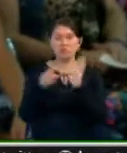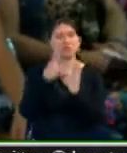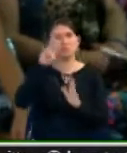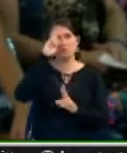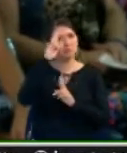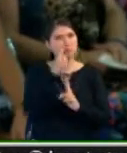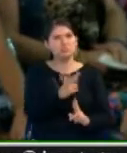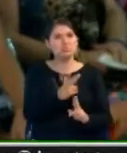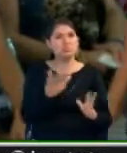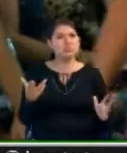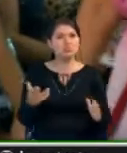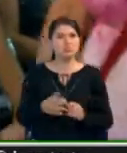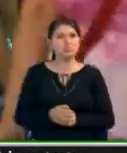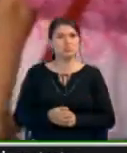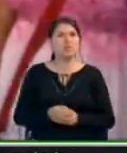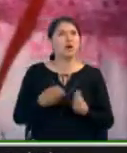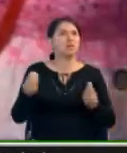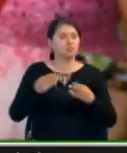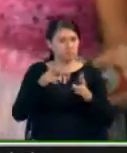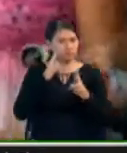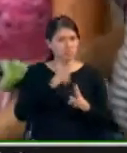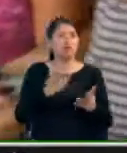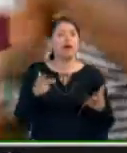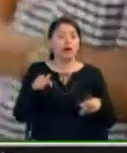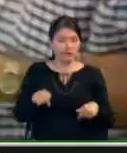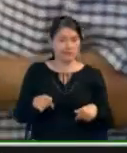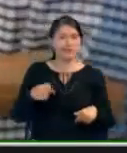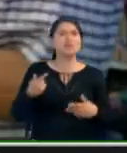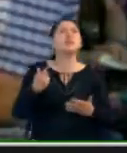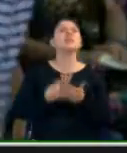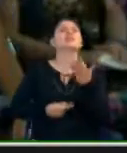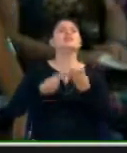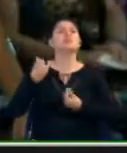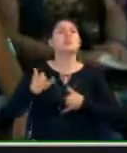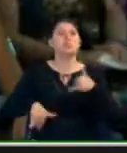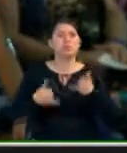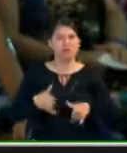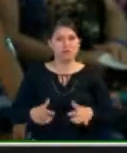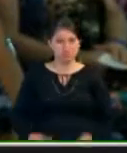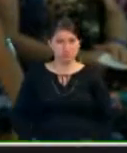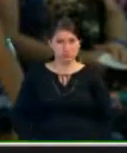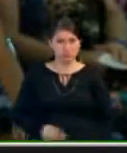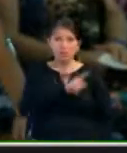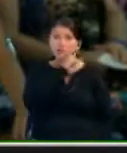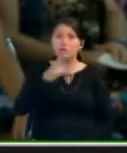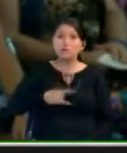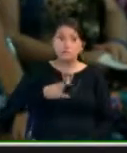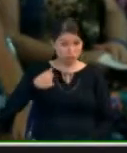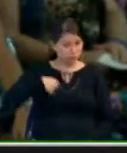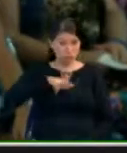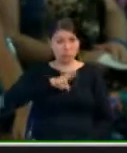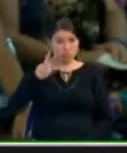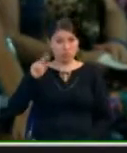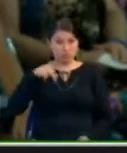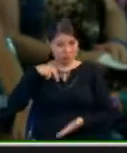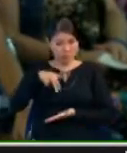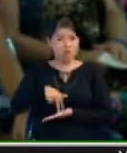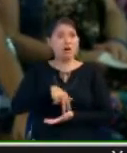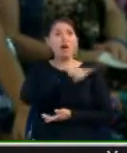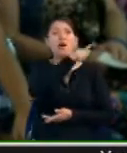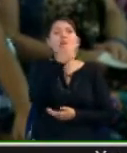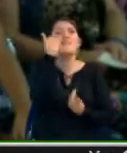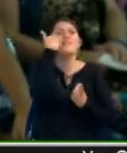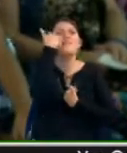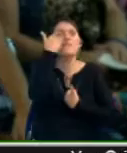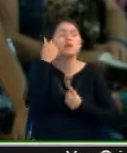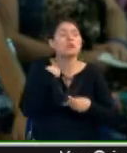respeto ni es de hacerla valer. Entonces, aquí estamos jugando cuando los pacientes, no nosotros los que estamos de pie acá, sino los